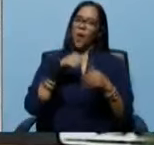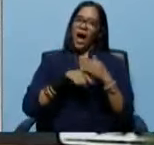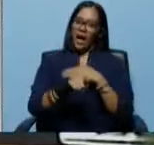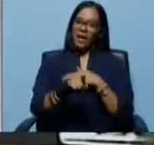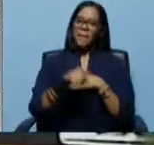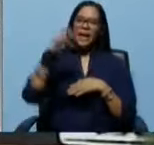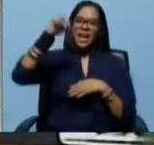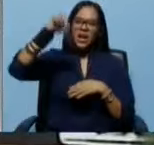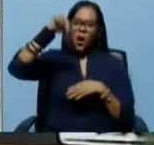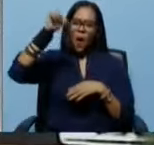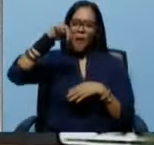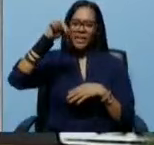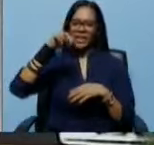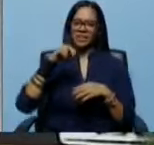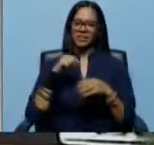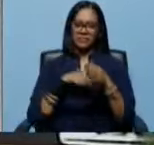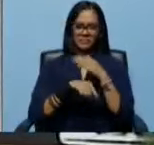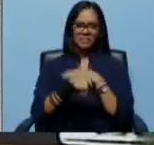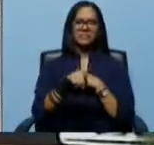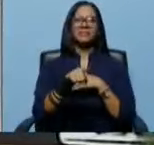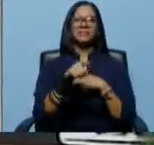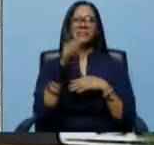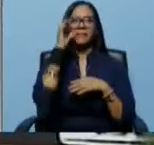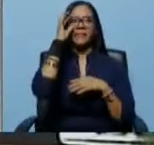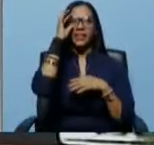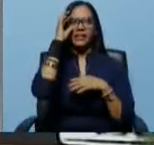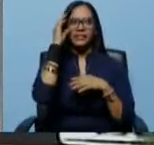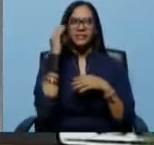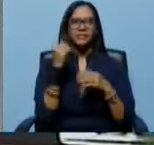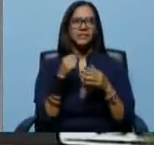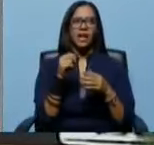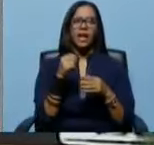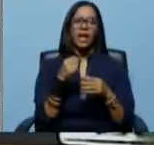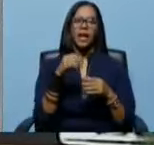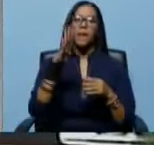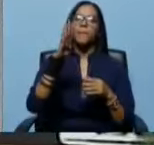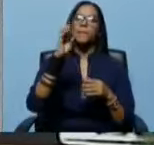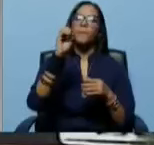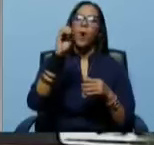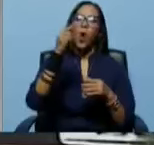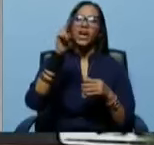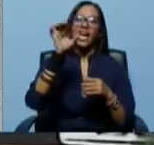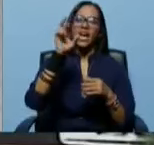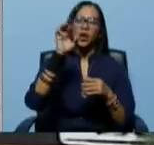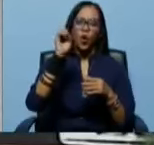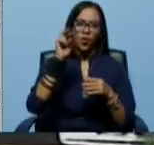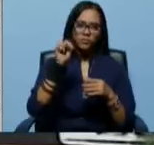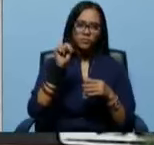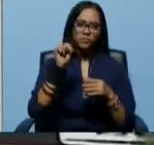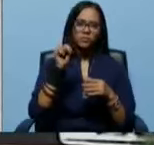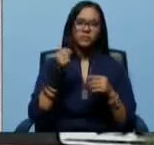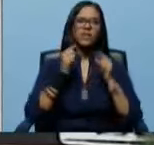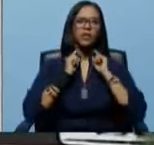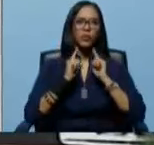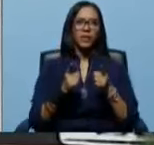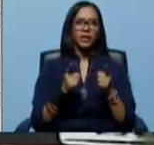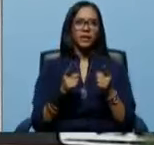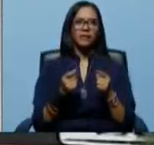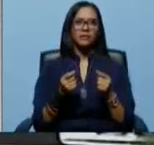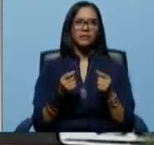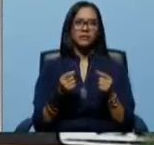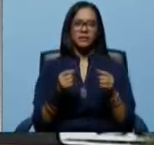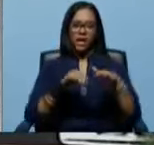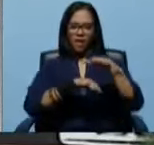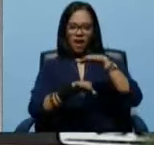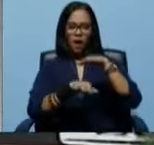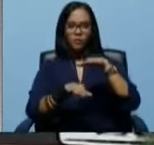para el norte, pues, como que vas para... Al frente va, no, en Boquerón, donde está ahí en Boquerón, donde está la carretera, está por casi a nivel de